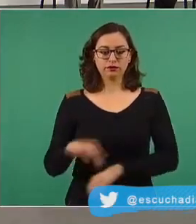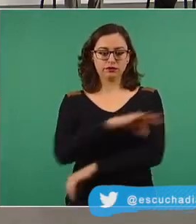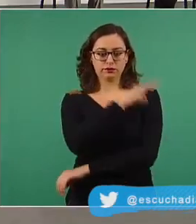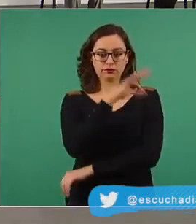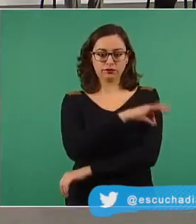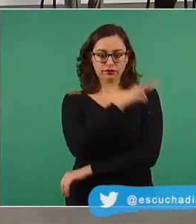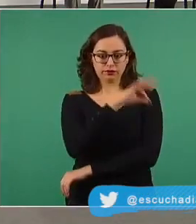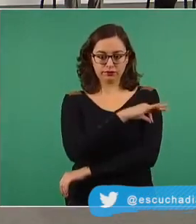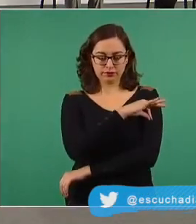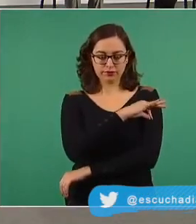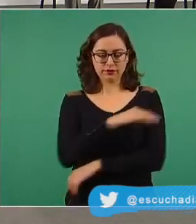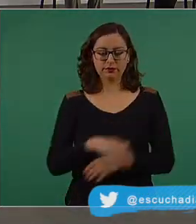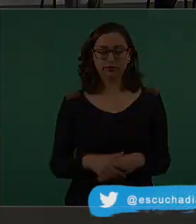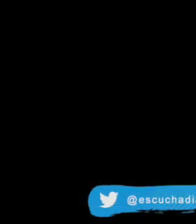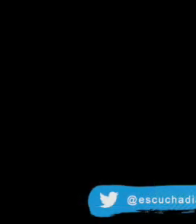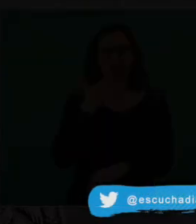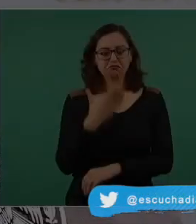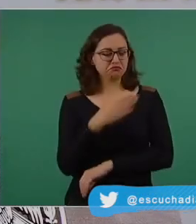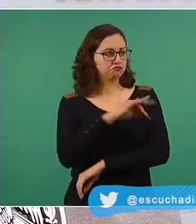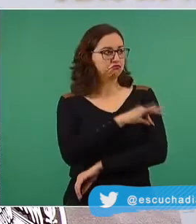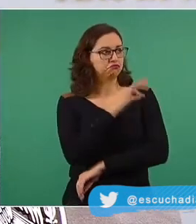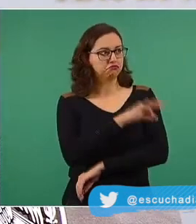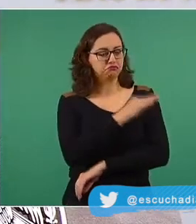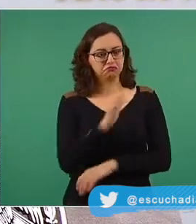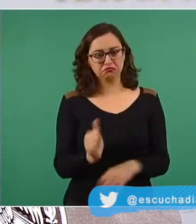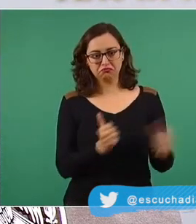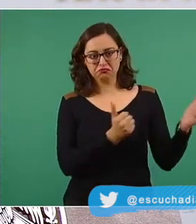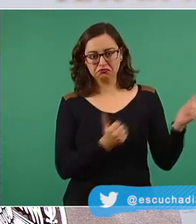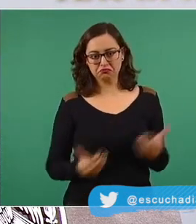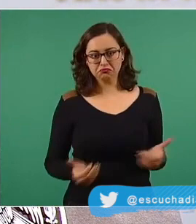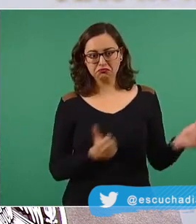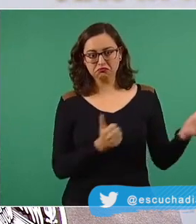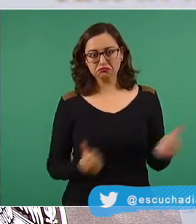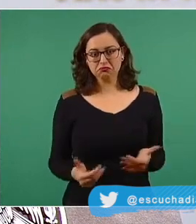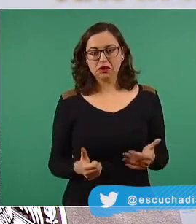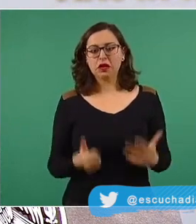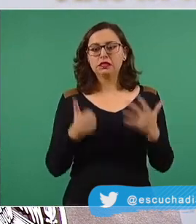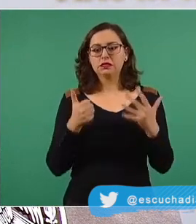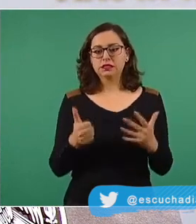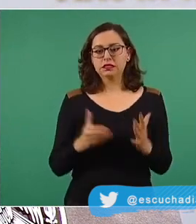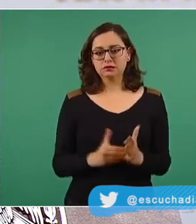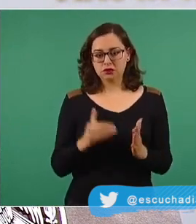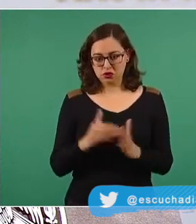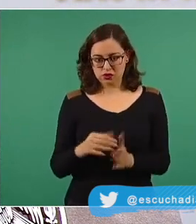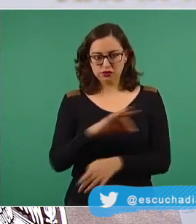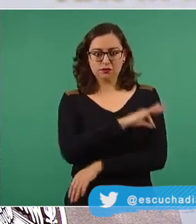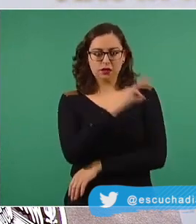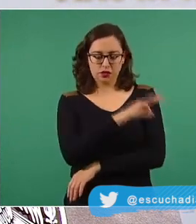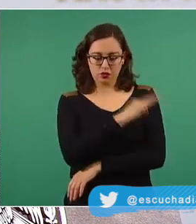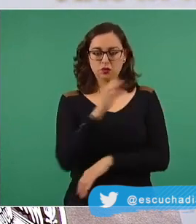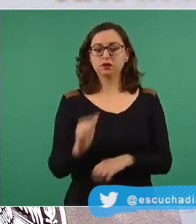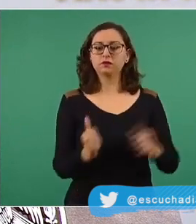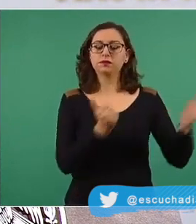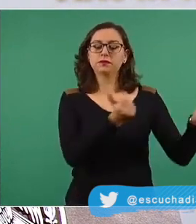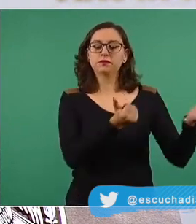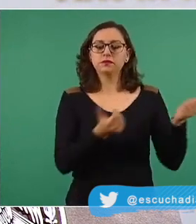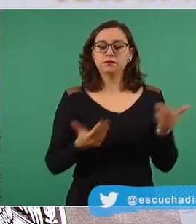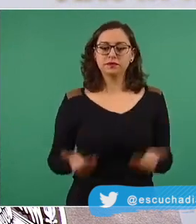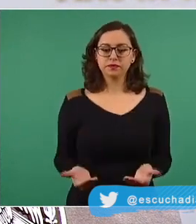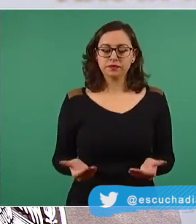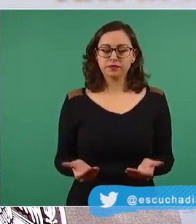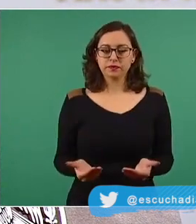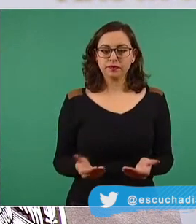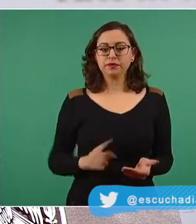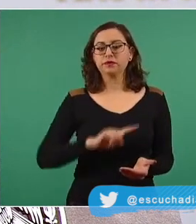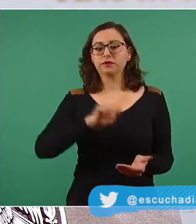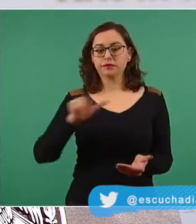vacunación. El 10 de julio se aplicaron 336.300 dosis de vacunas contra COVID-19 y en